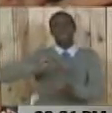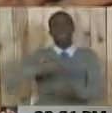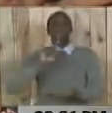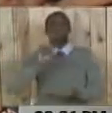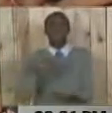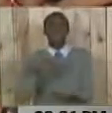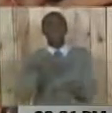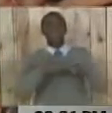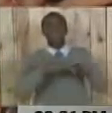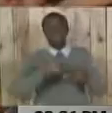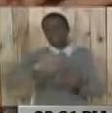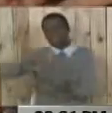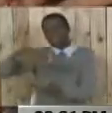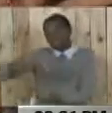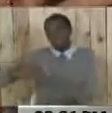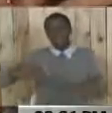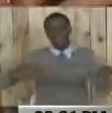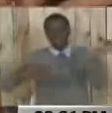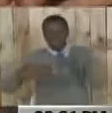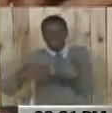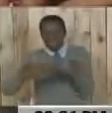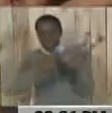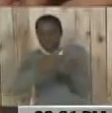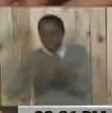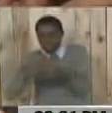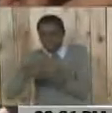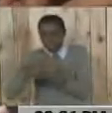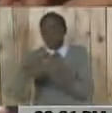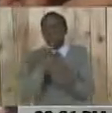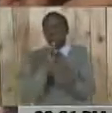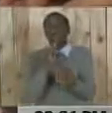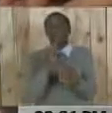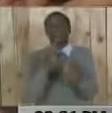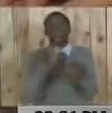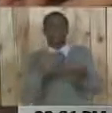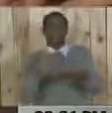la canaimita y descargar contenidos también con su computadora, con su tableta, con su celular.